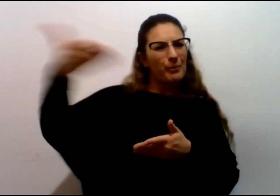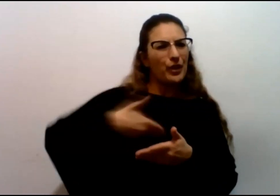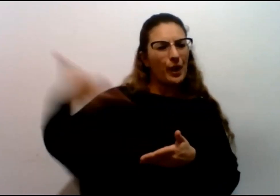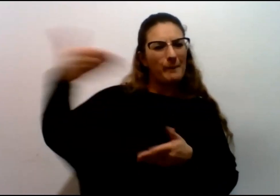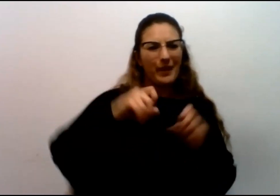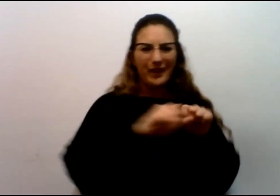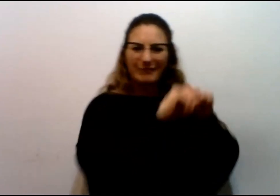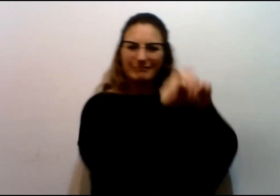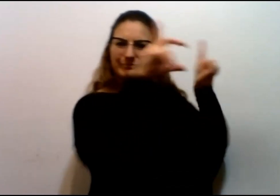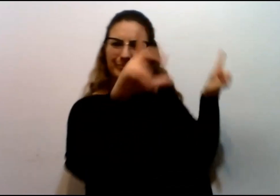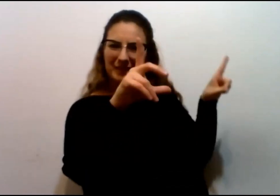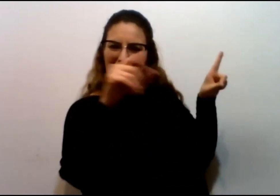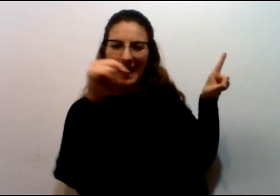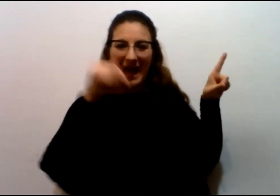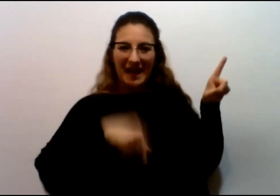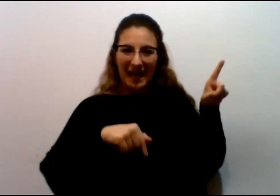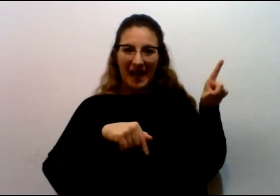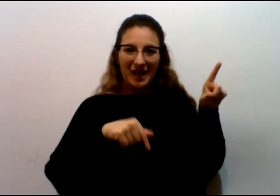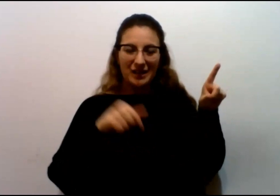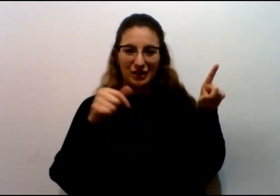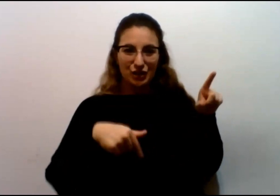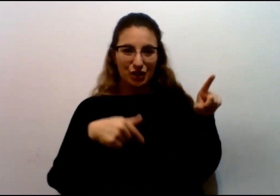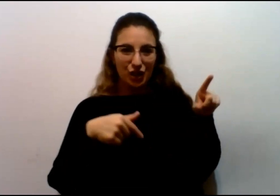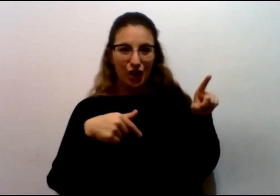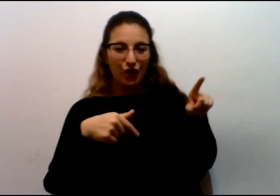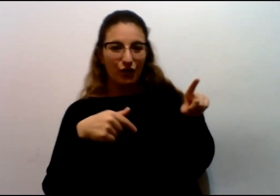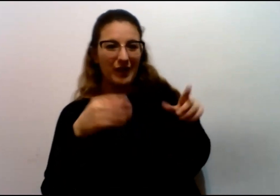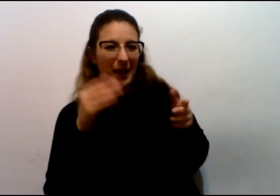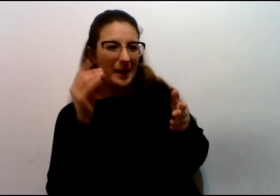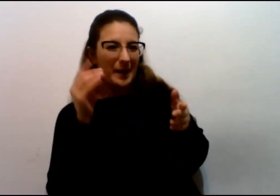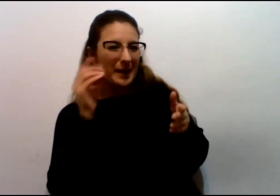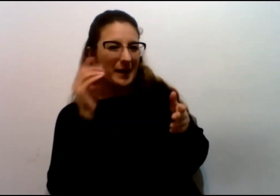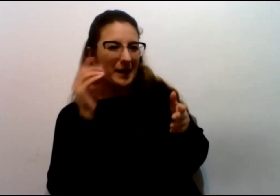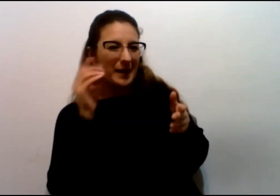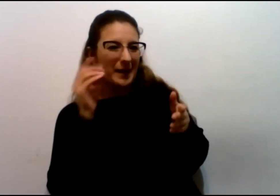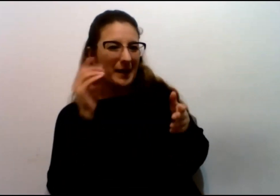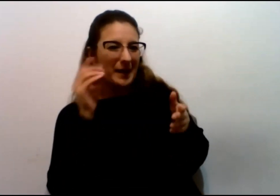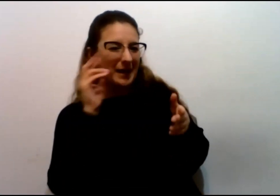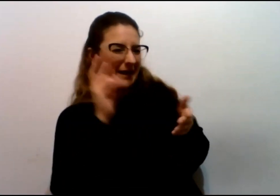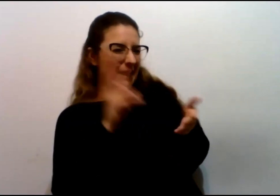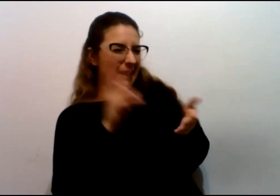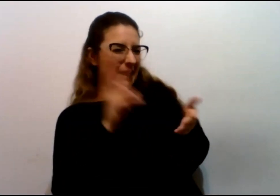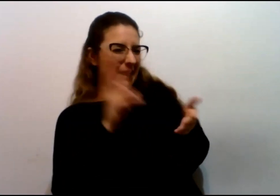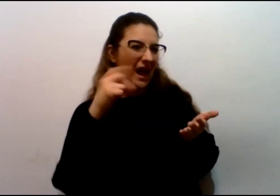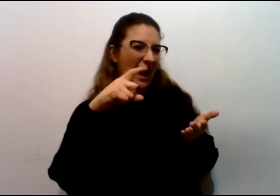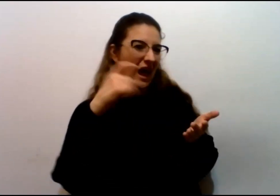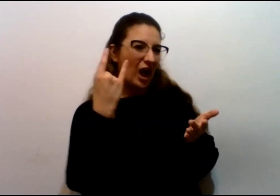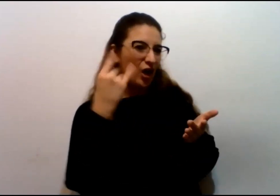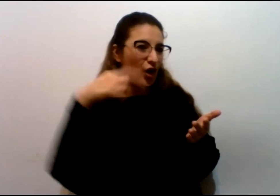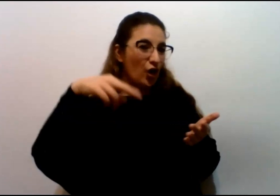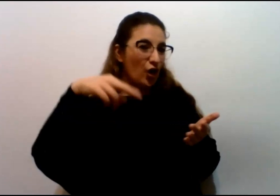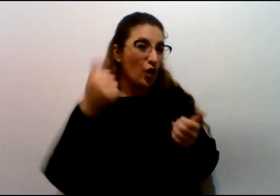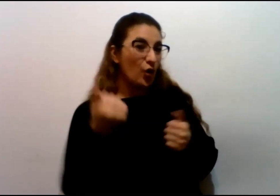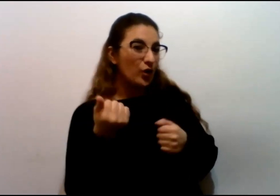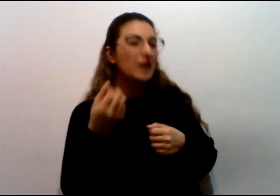grabada Doctora Estaba viendo Acá la doctora Acuña Que dice Que el trabajo Debía ser En